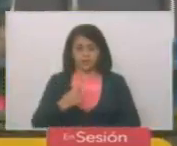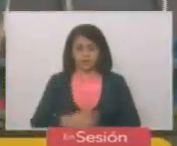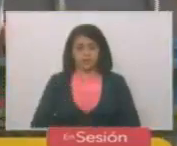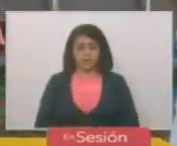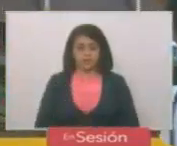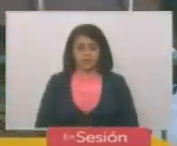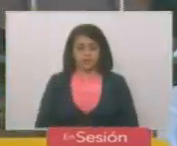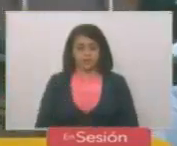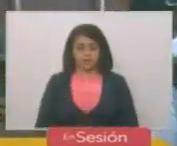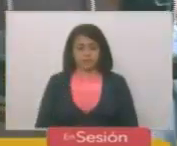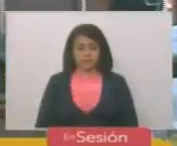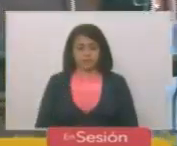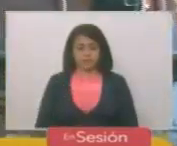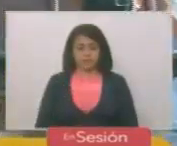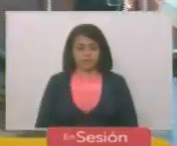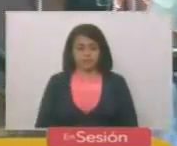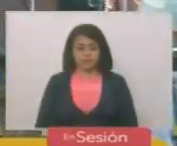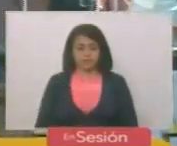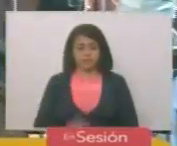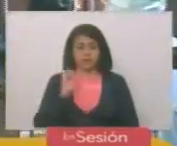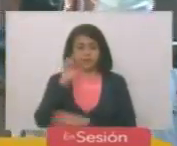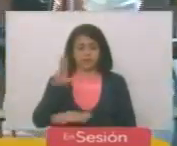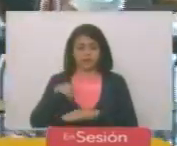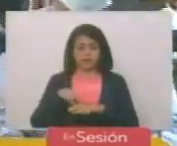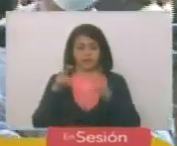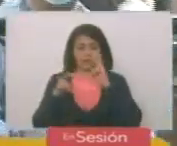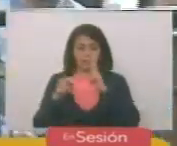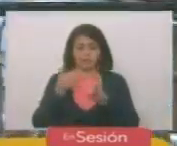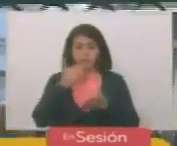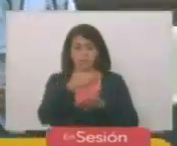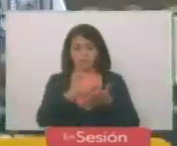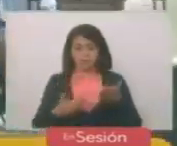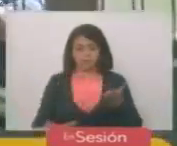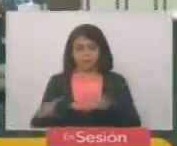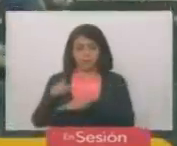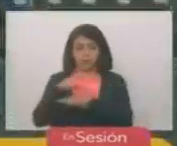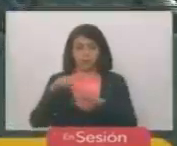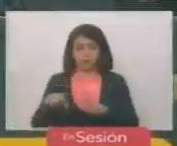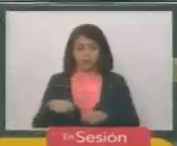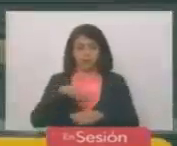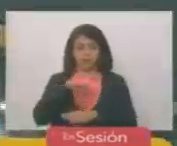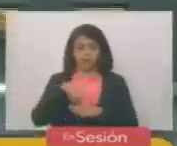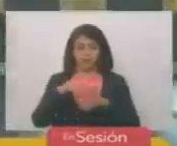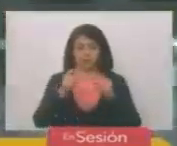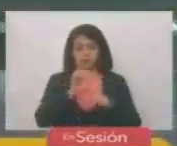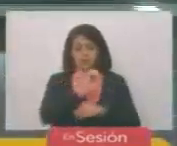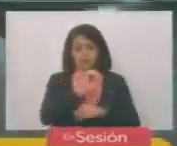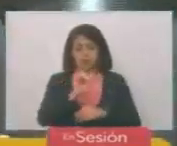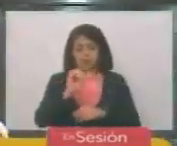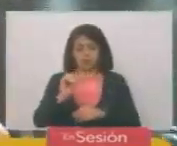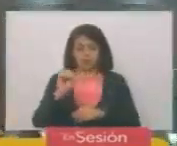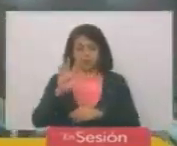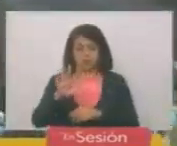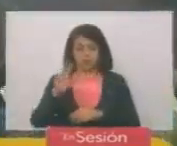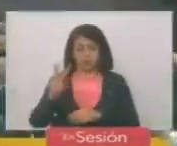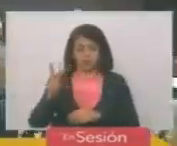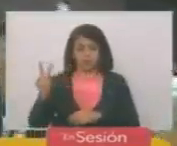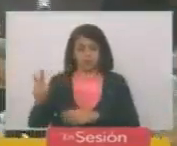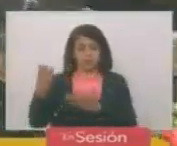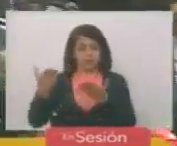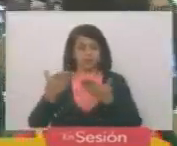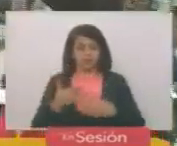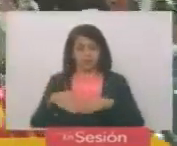siguiente: Asamblea Nacional, vista la solicitud del Ejecutivo Nacional en oficio número 000522